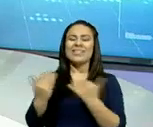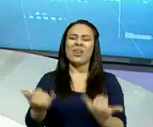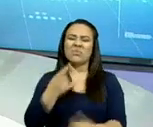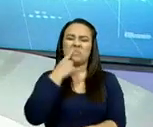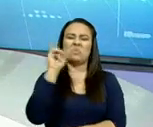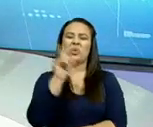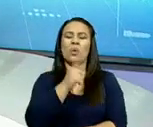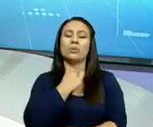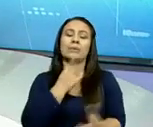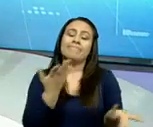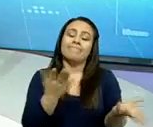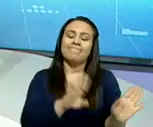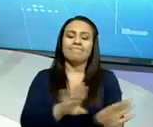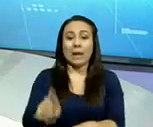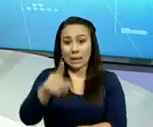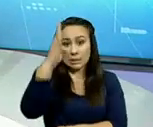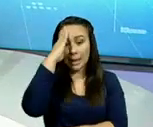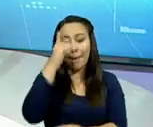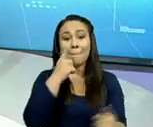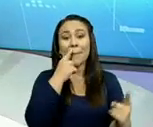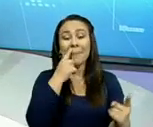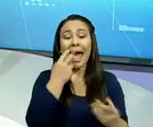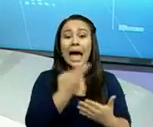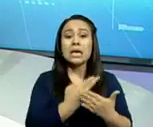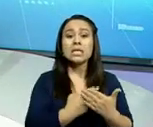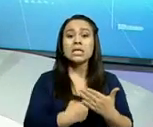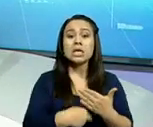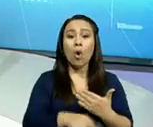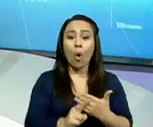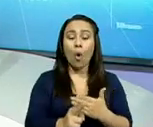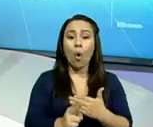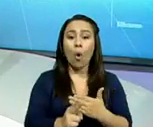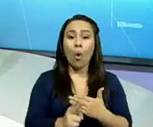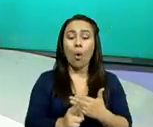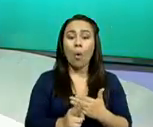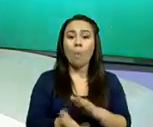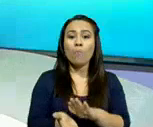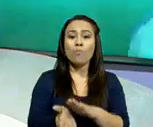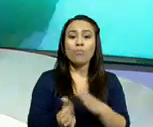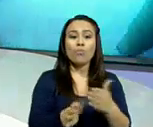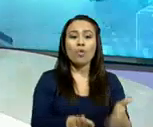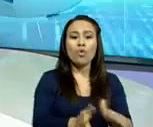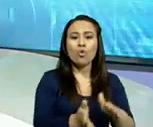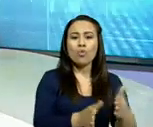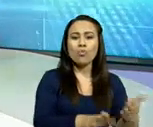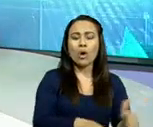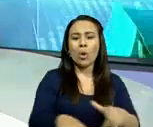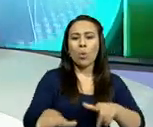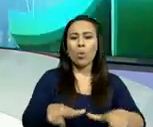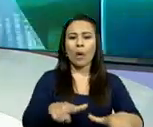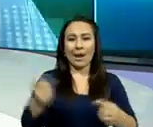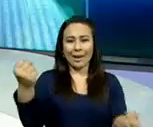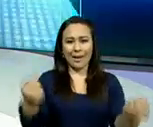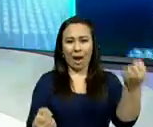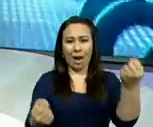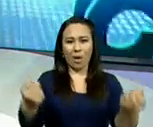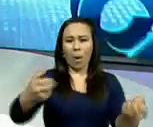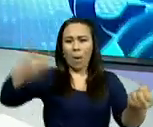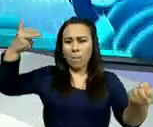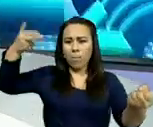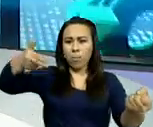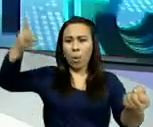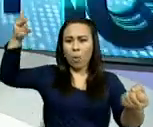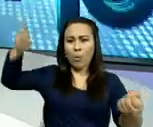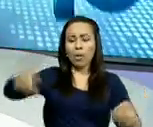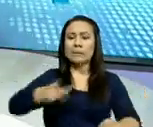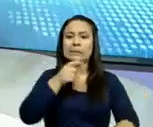Para ustedes, tras el crimen de un padre y su hijo menor de edad, en Mucholote 1 se conoció que el fallecido